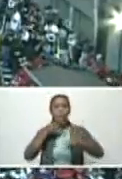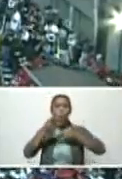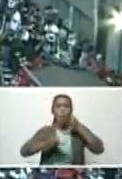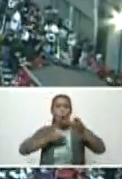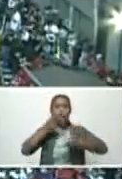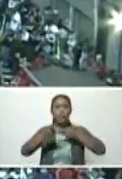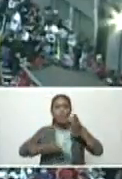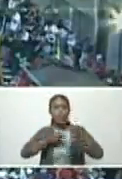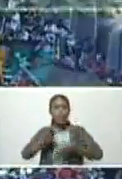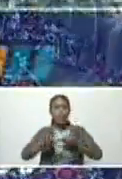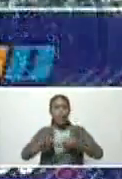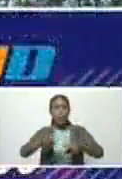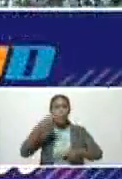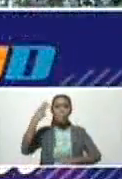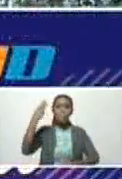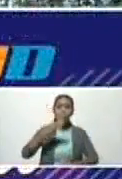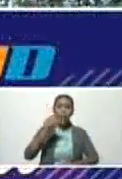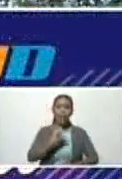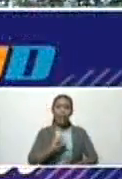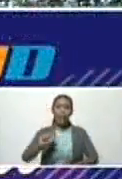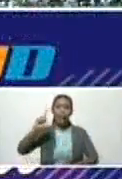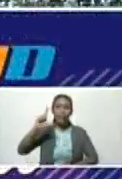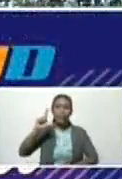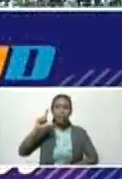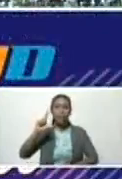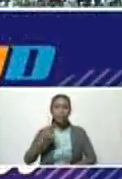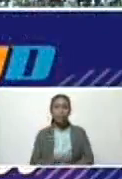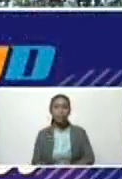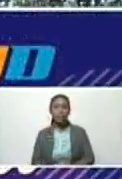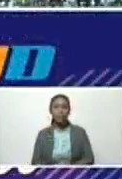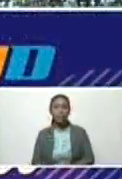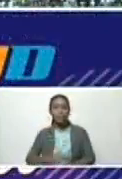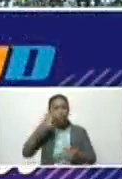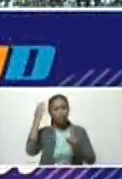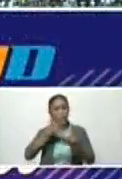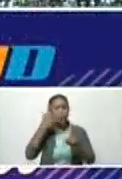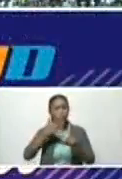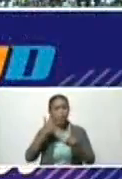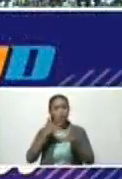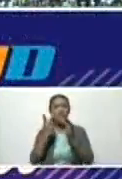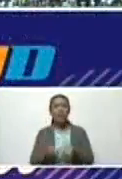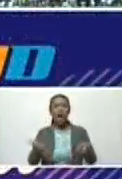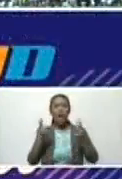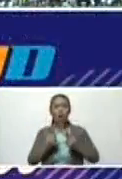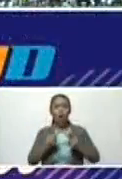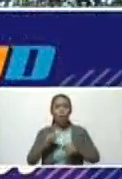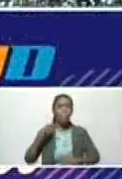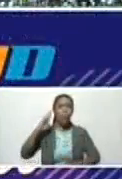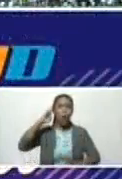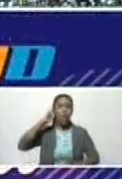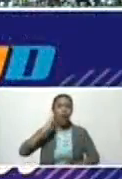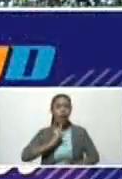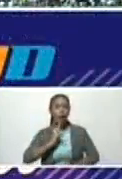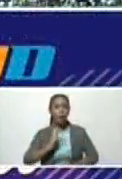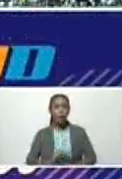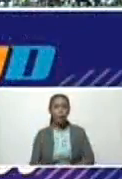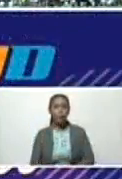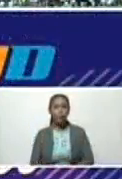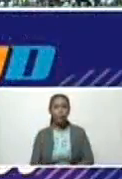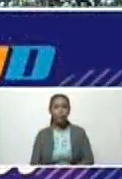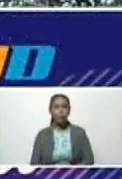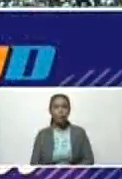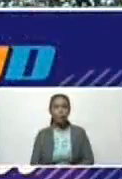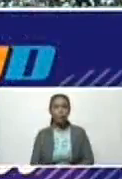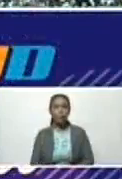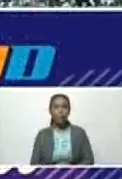política, con P mayúscula, a la formación en los valores del bolivarianismo,